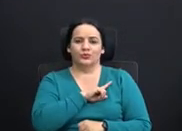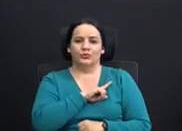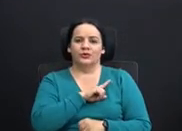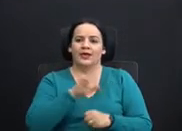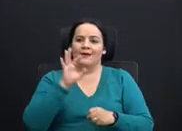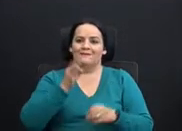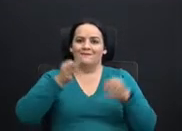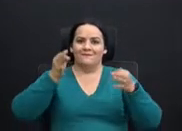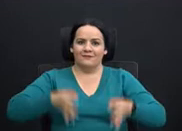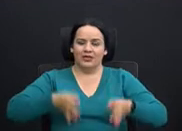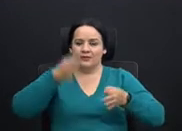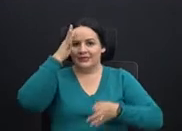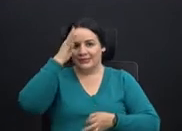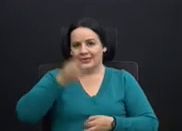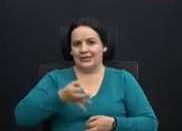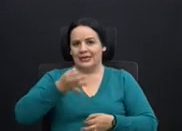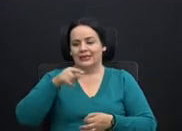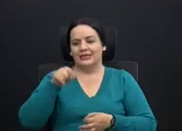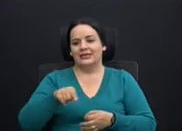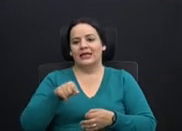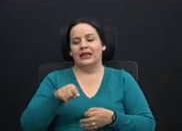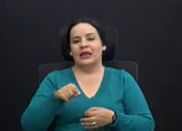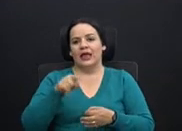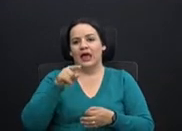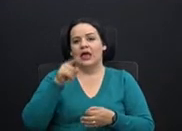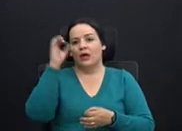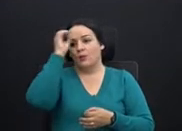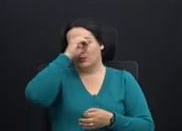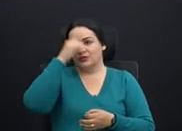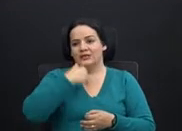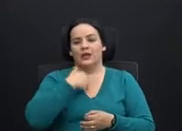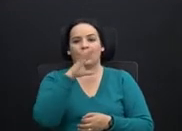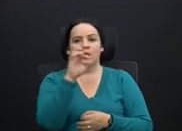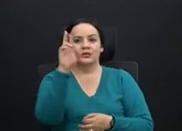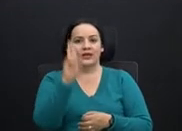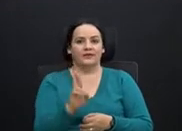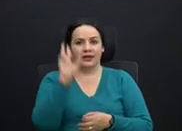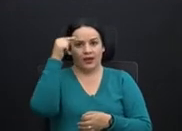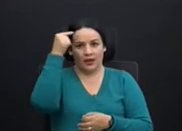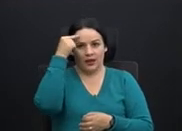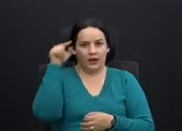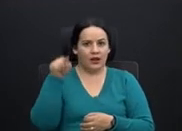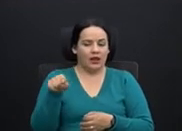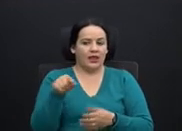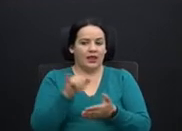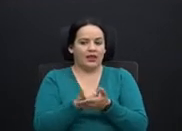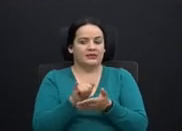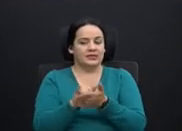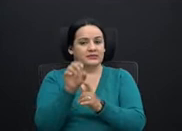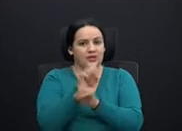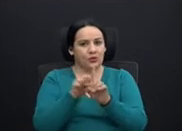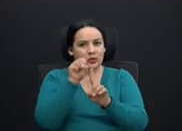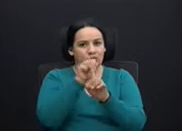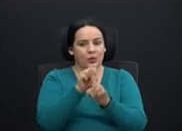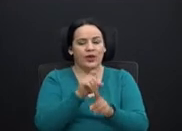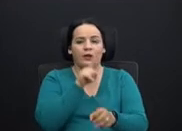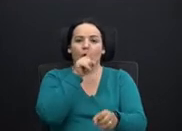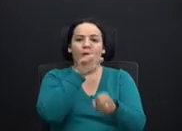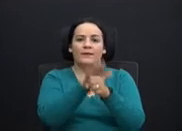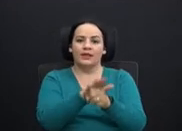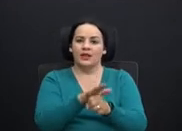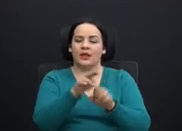firmes creyentes de la posición que tiene el gobierno de Costa Rica en este arbitraje, en tanto el cumplimiento de